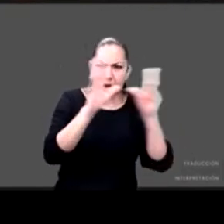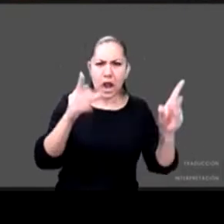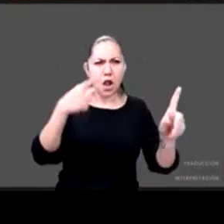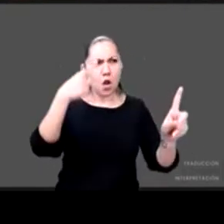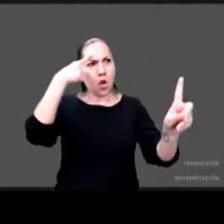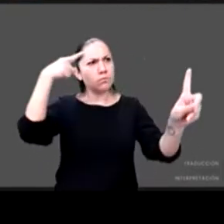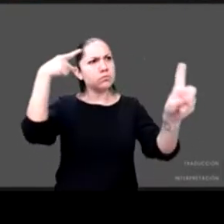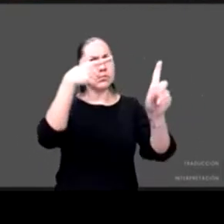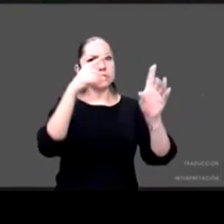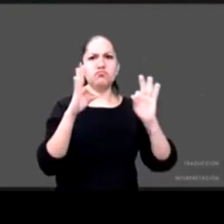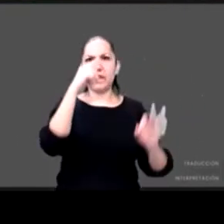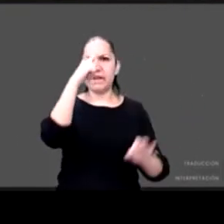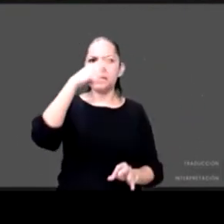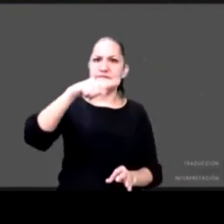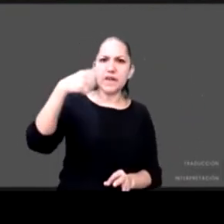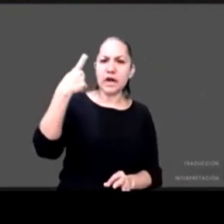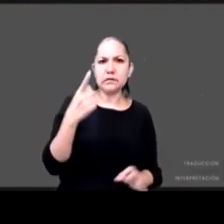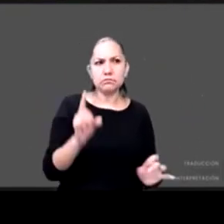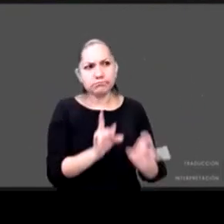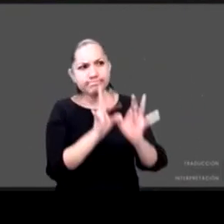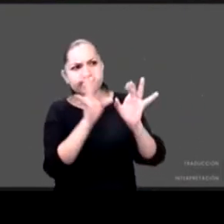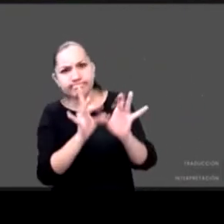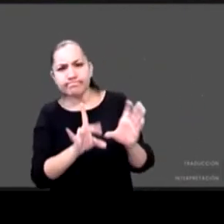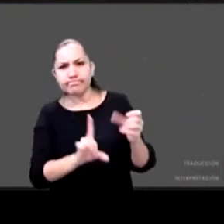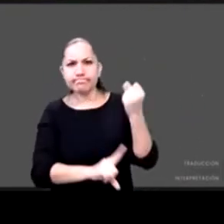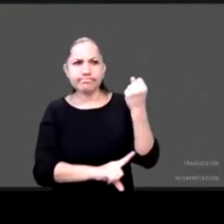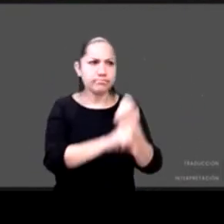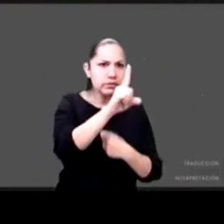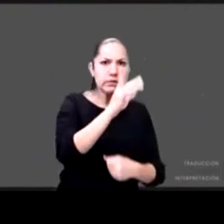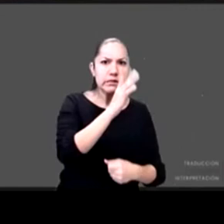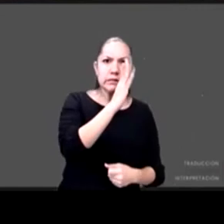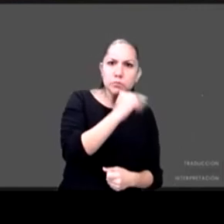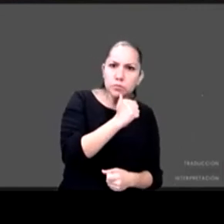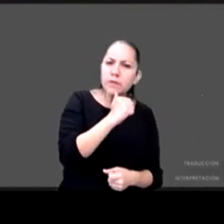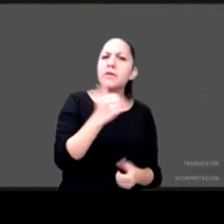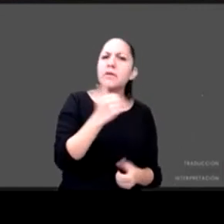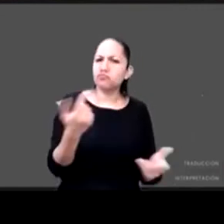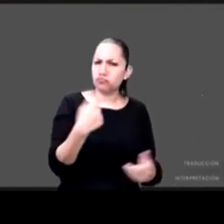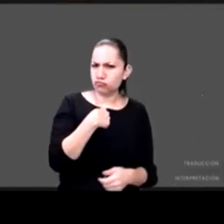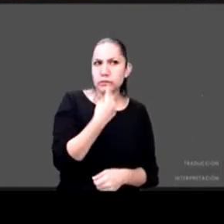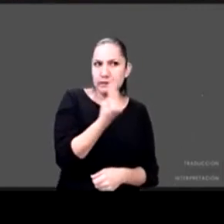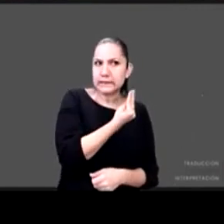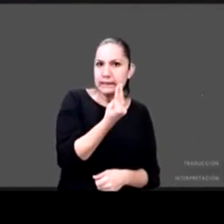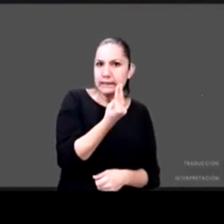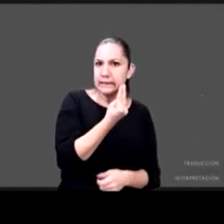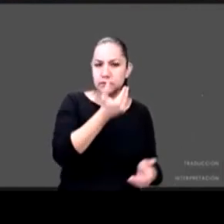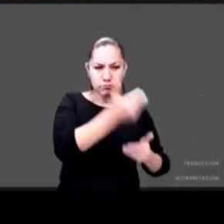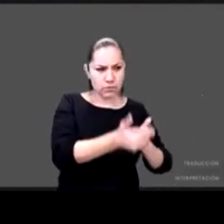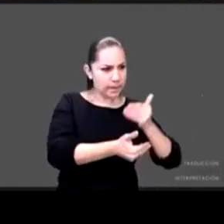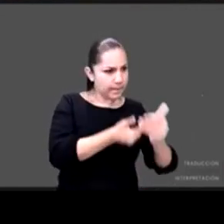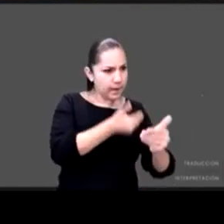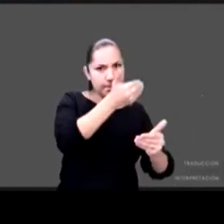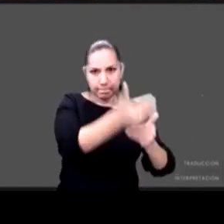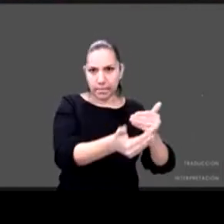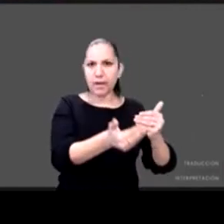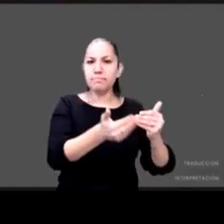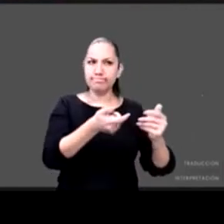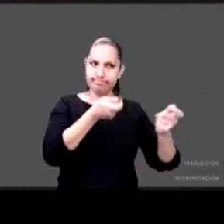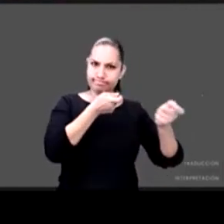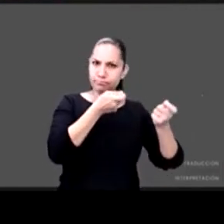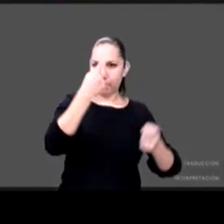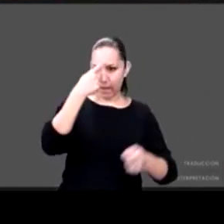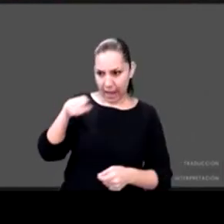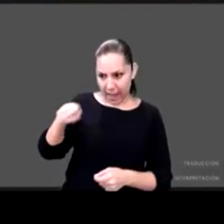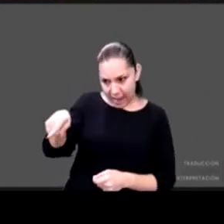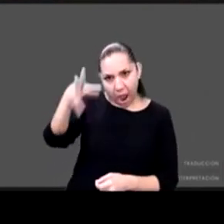que asumir. O reconocer que soy en medida que escucho a los otros. Eso también lo tenemos que practicar. Entonces,